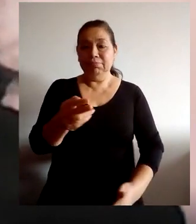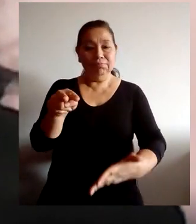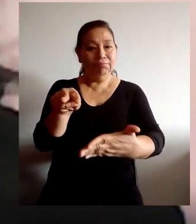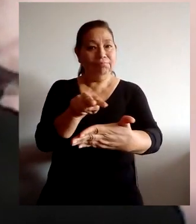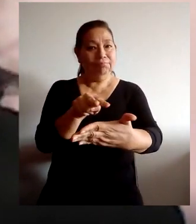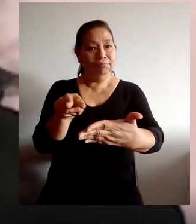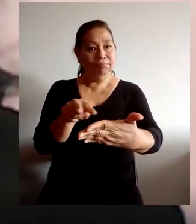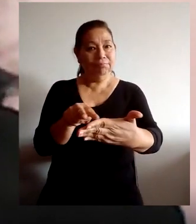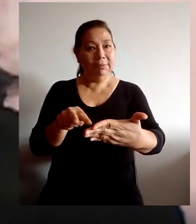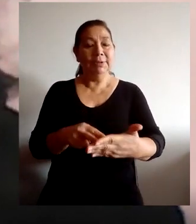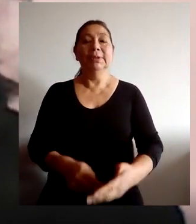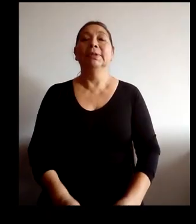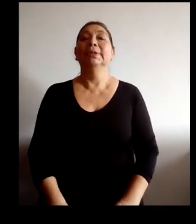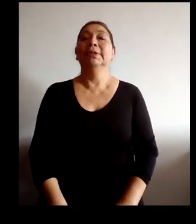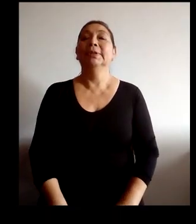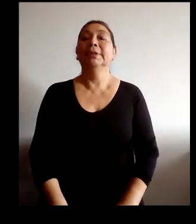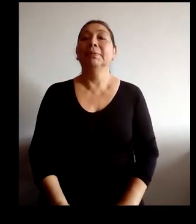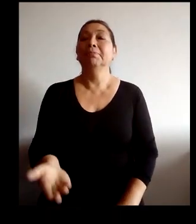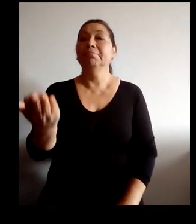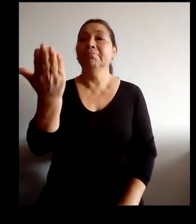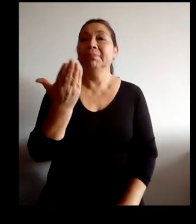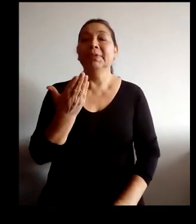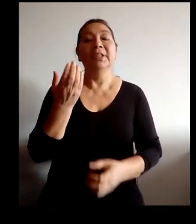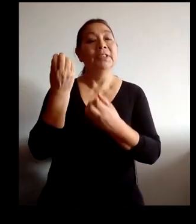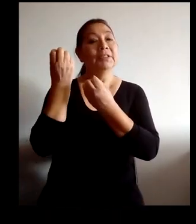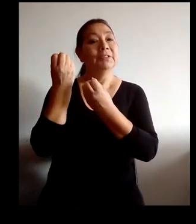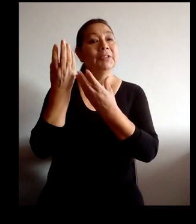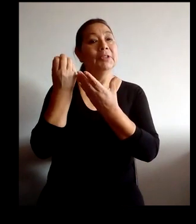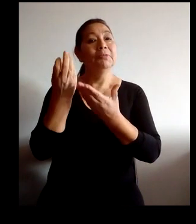Causa número 1, expediente